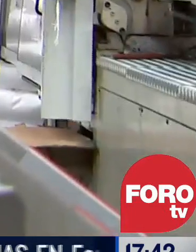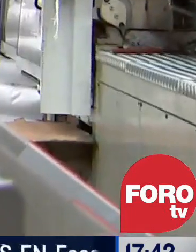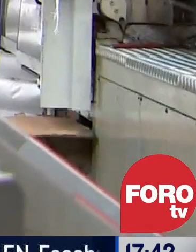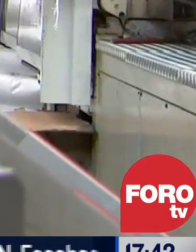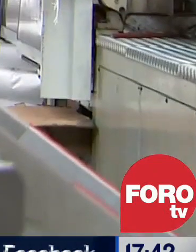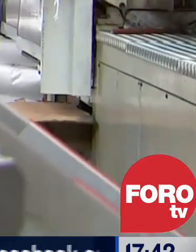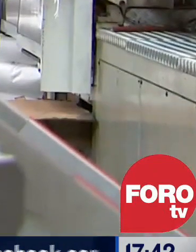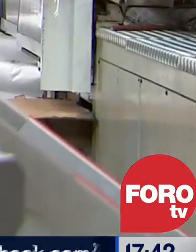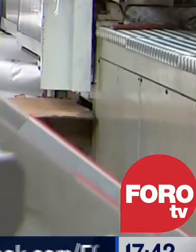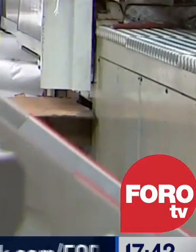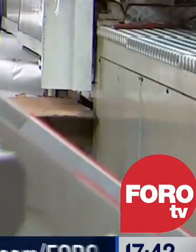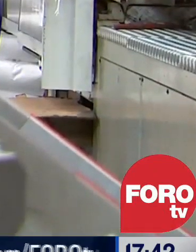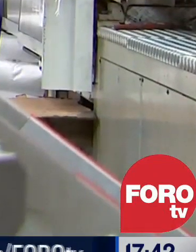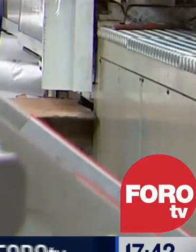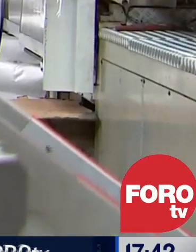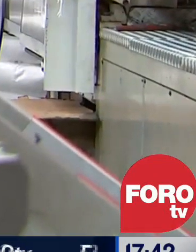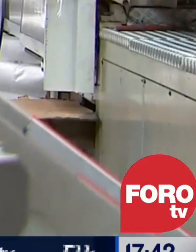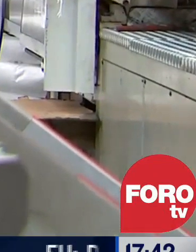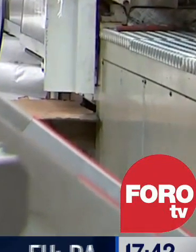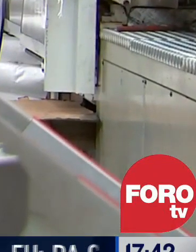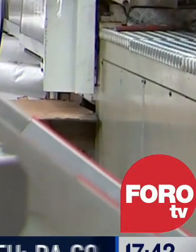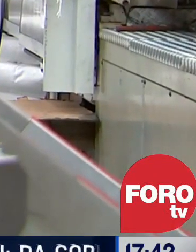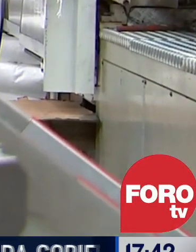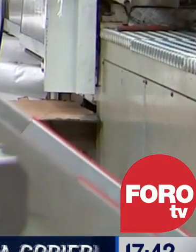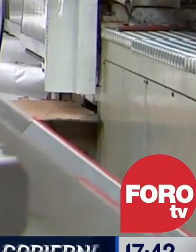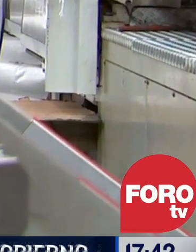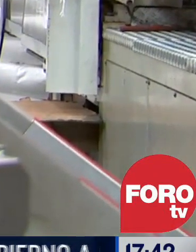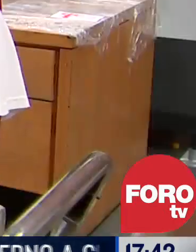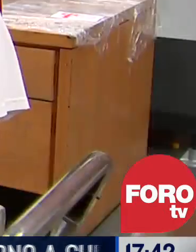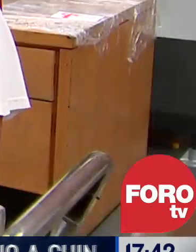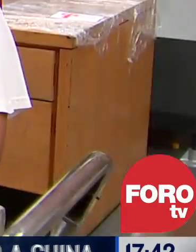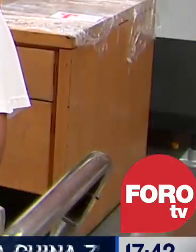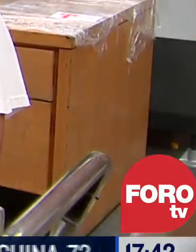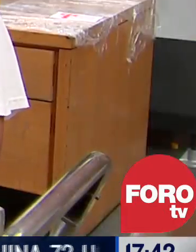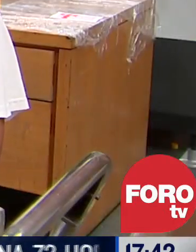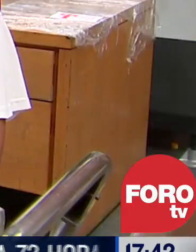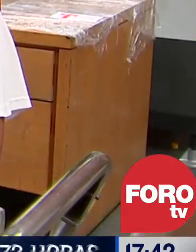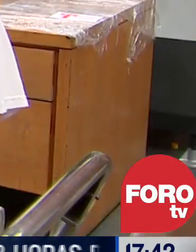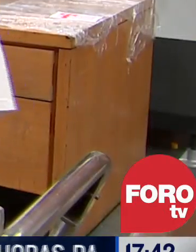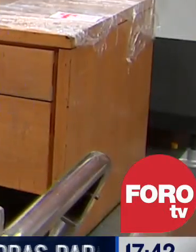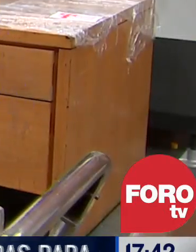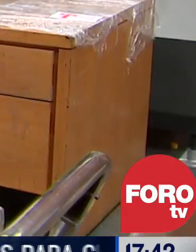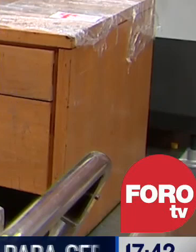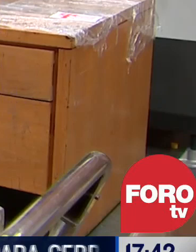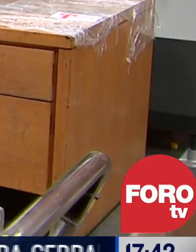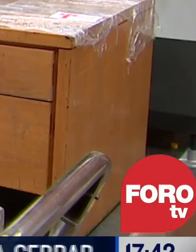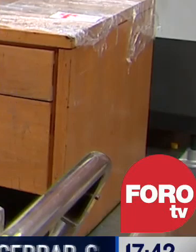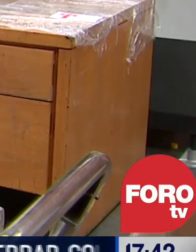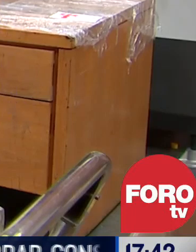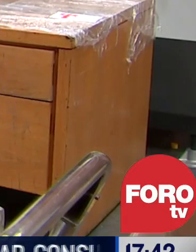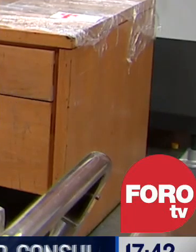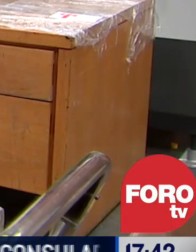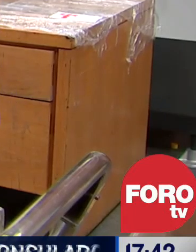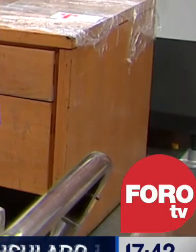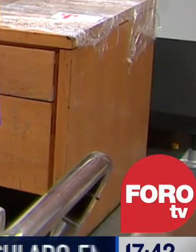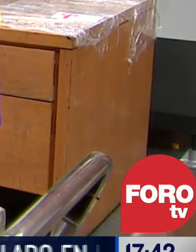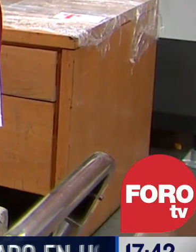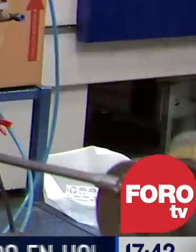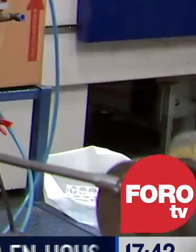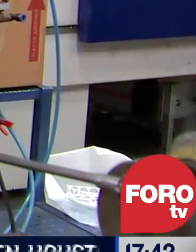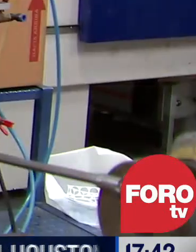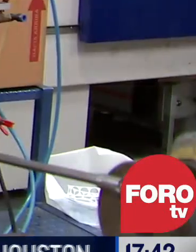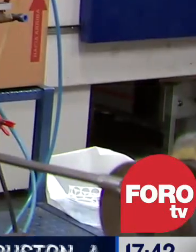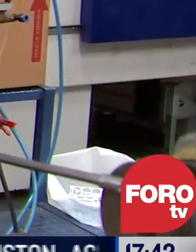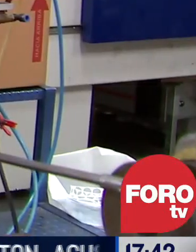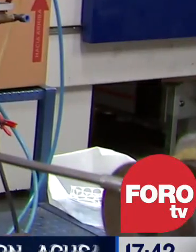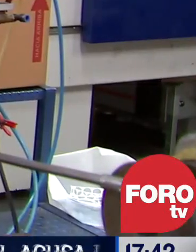de Diputados se centra en el aumento progresivo de las aportaciones patronales, que pasarán a lo largo de 8 años del